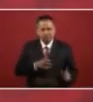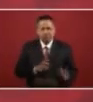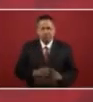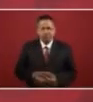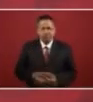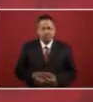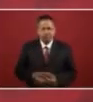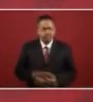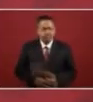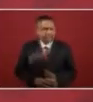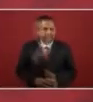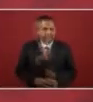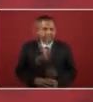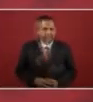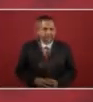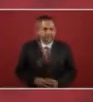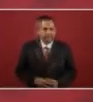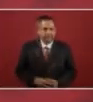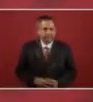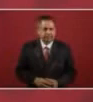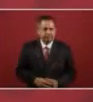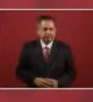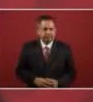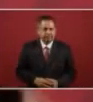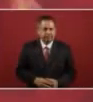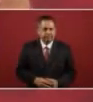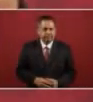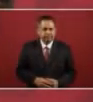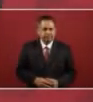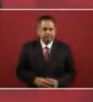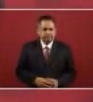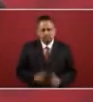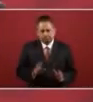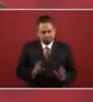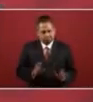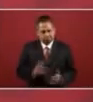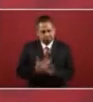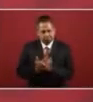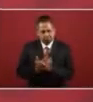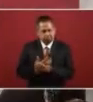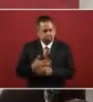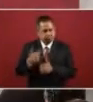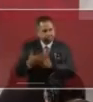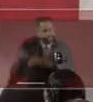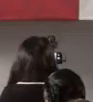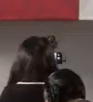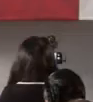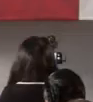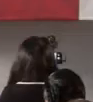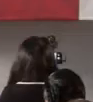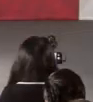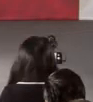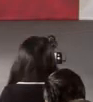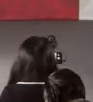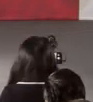una de sus divisas. Entonces vamos a esperar que se